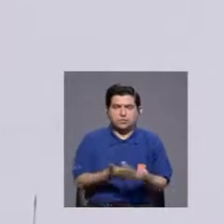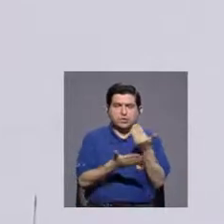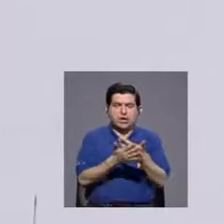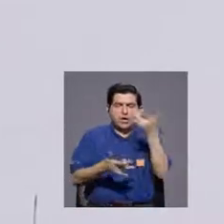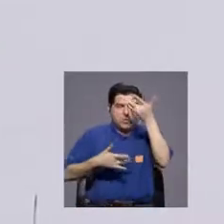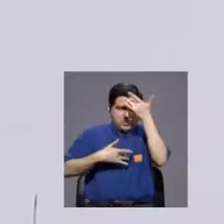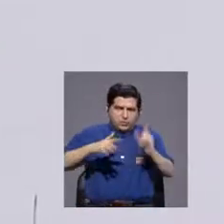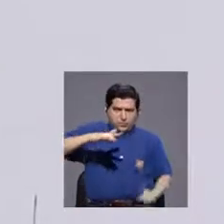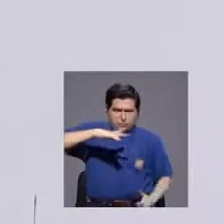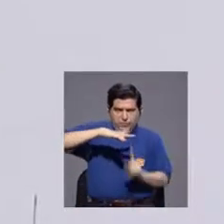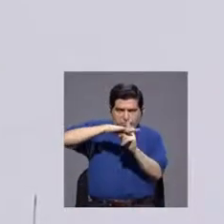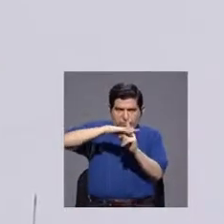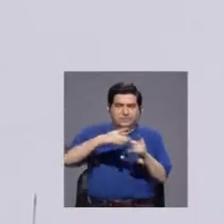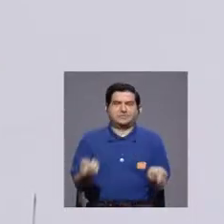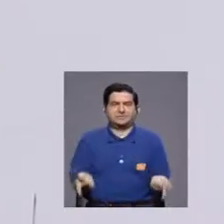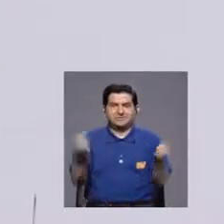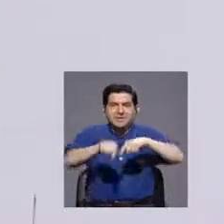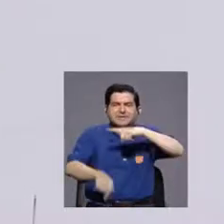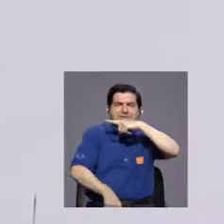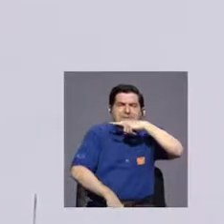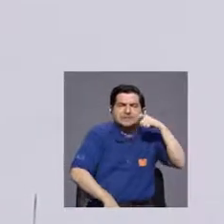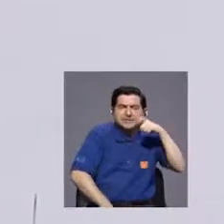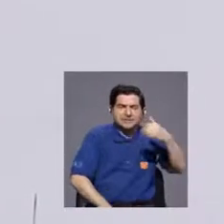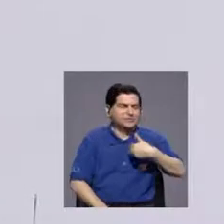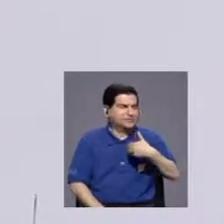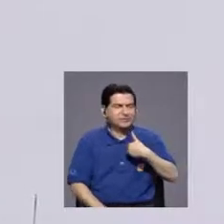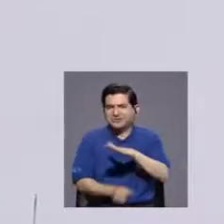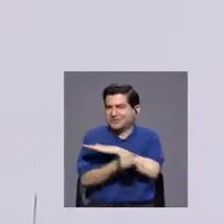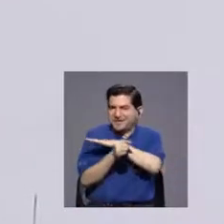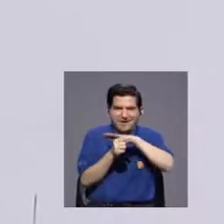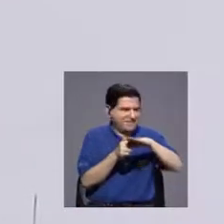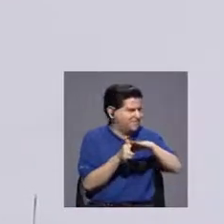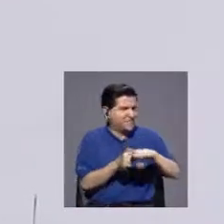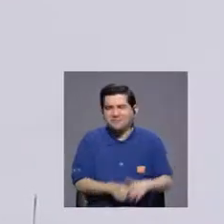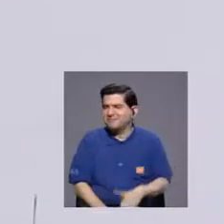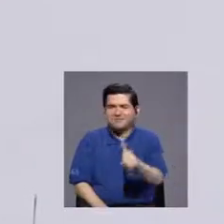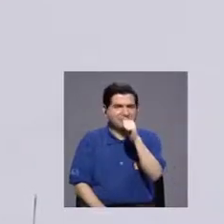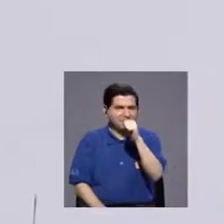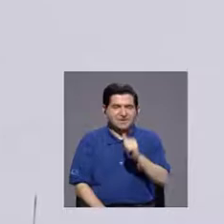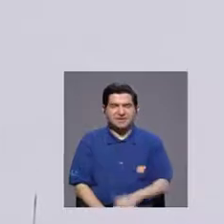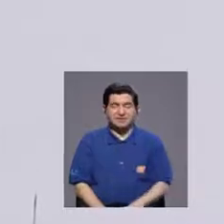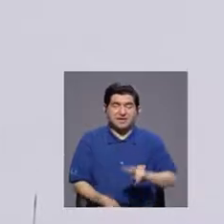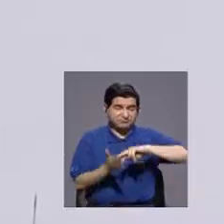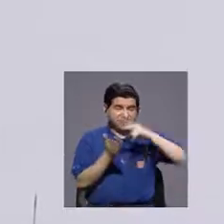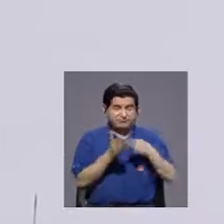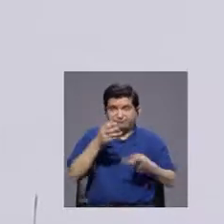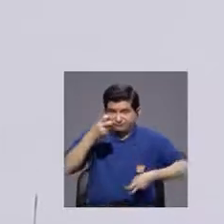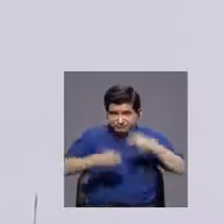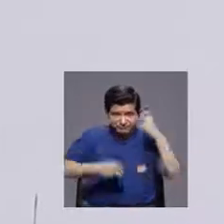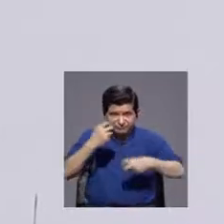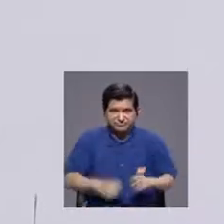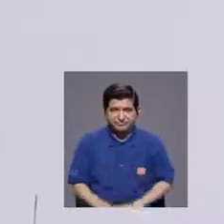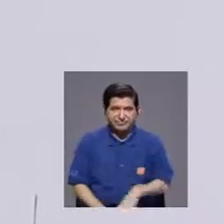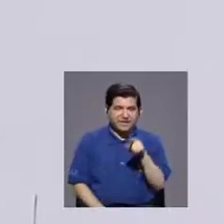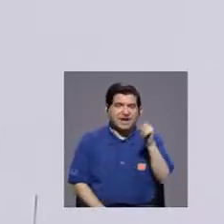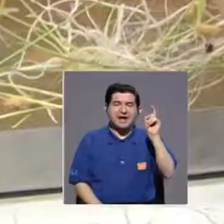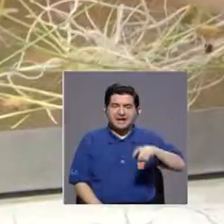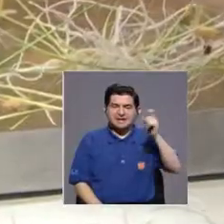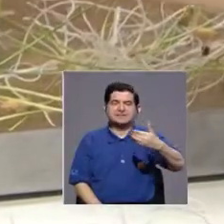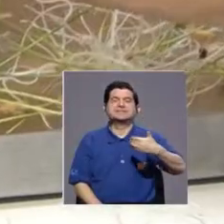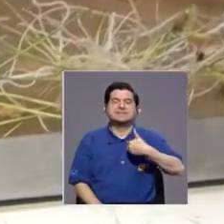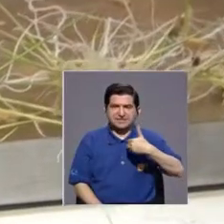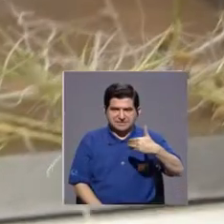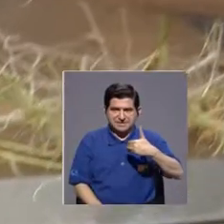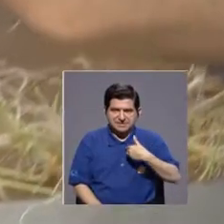enfermedades y en el caso de la sequía pues no va a haber suficiente disponibilidad de agua y eso va a traer problemas quizá y sanción de ver se requiere contar